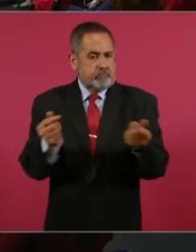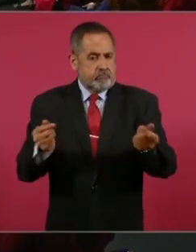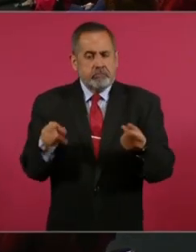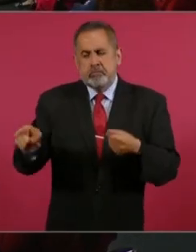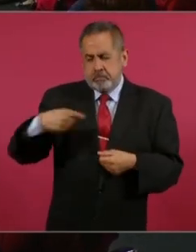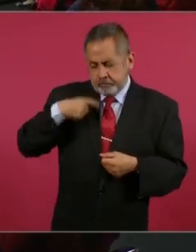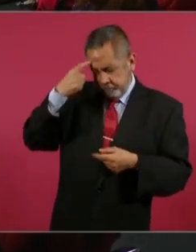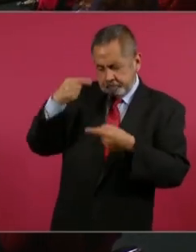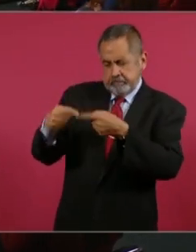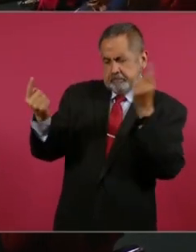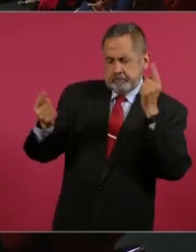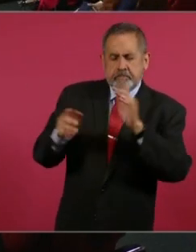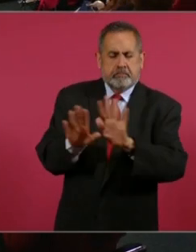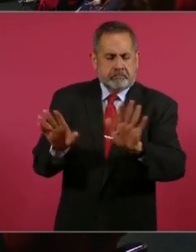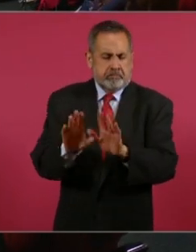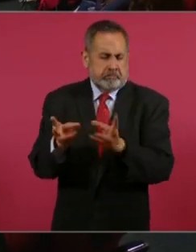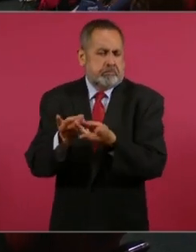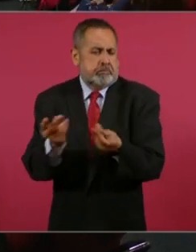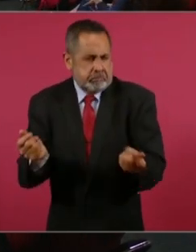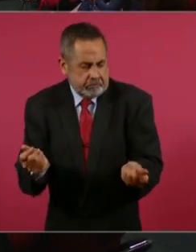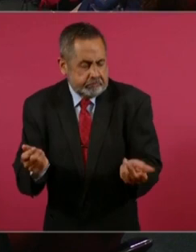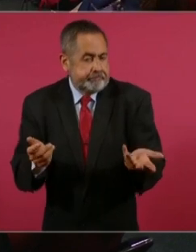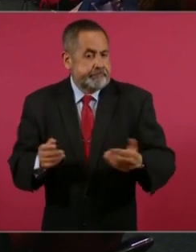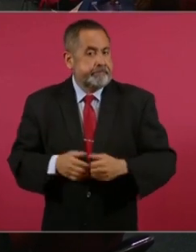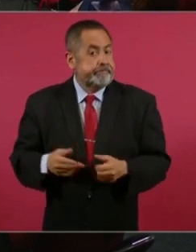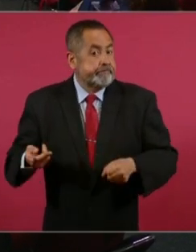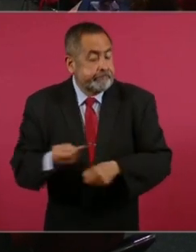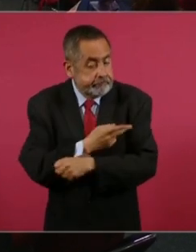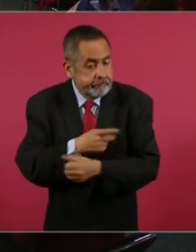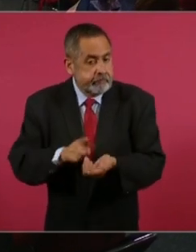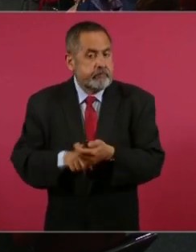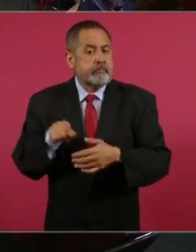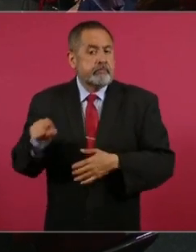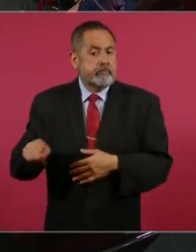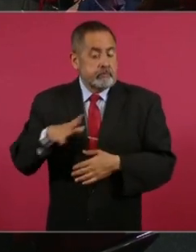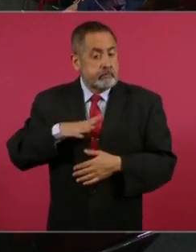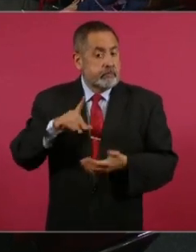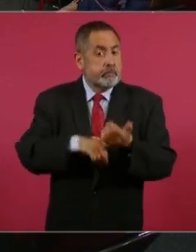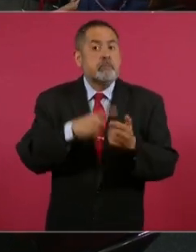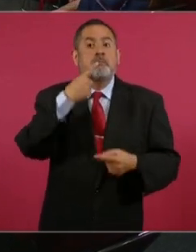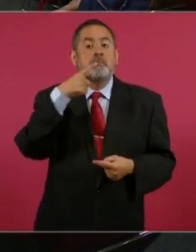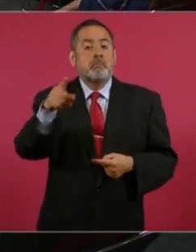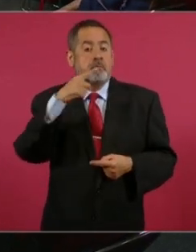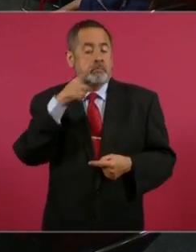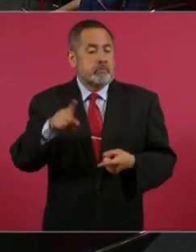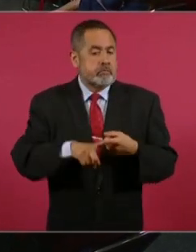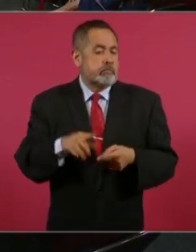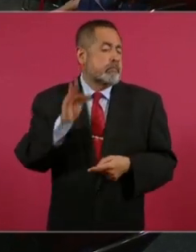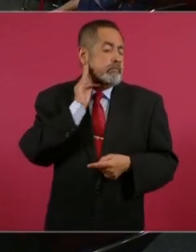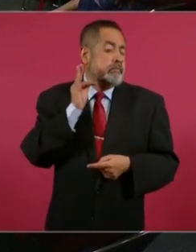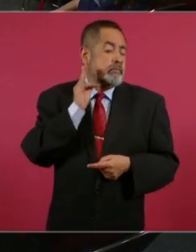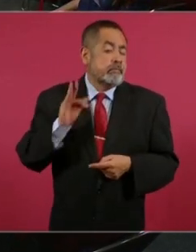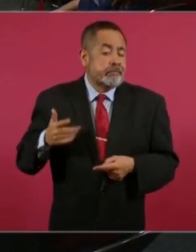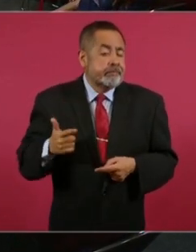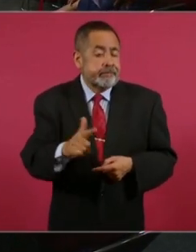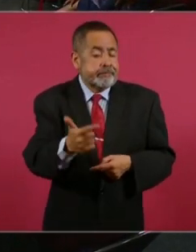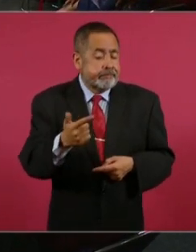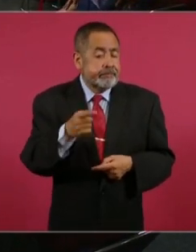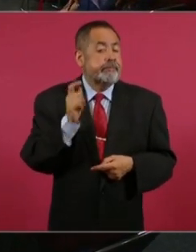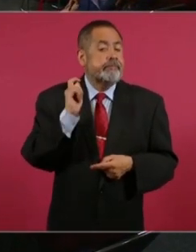haya diferencias, que no pasara a mayores. El tema es que ya hay denuncias y la Fiscalía de